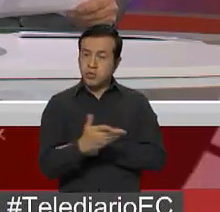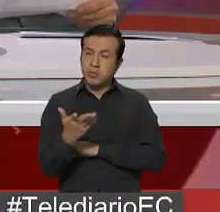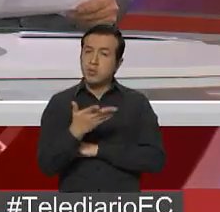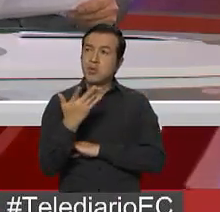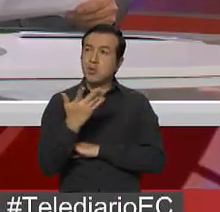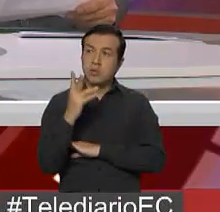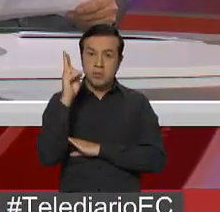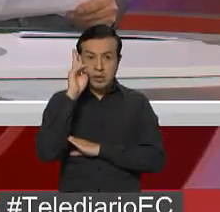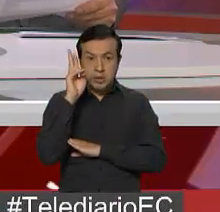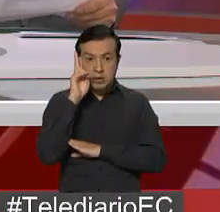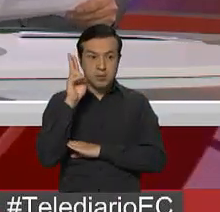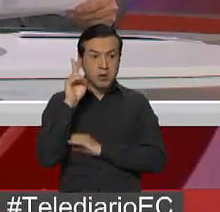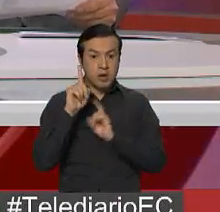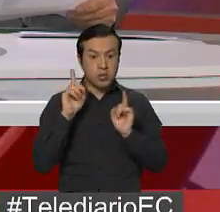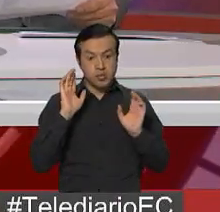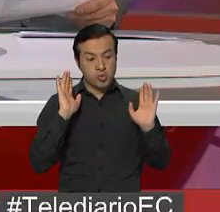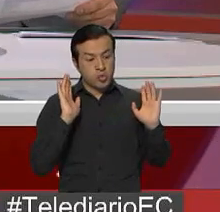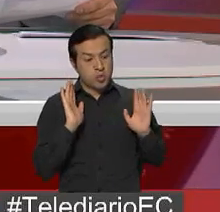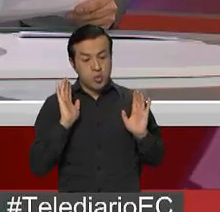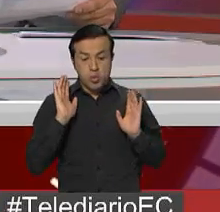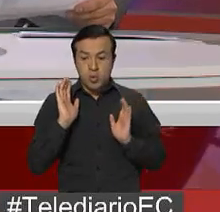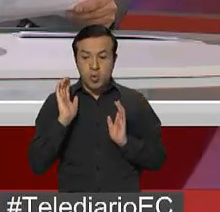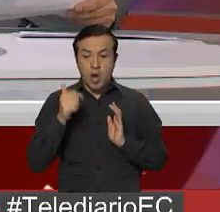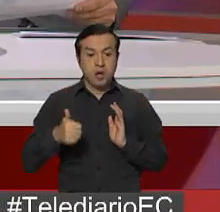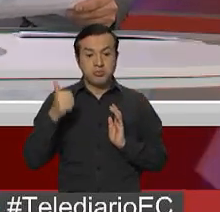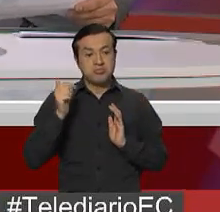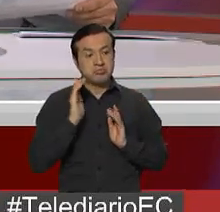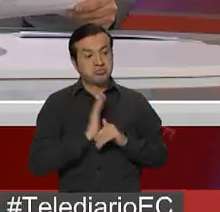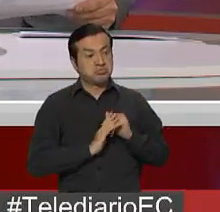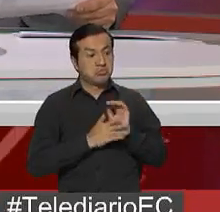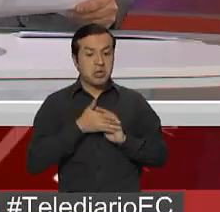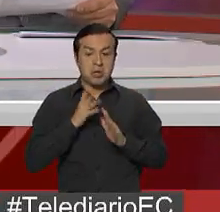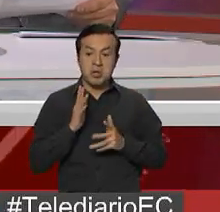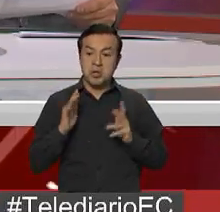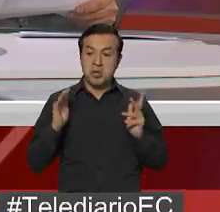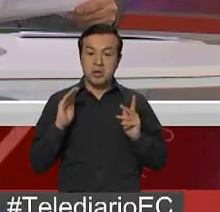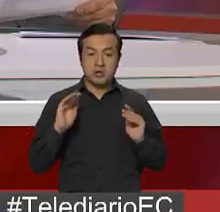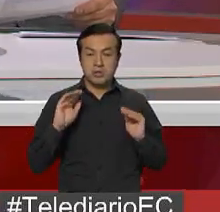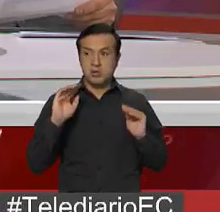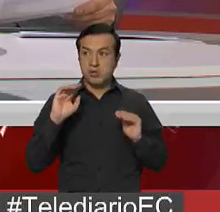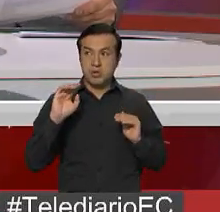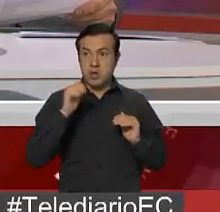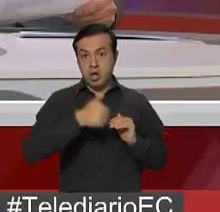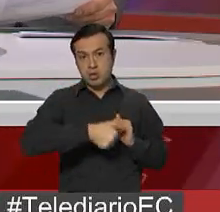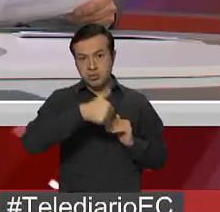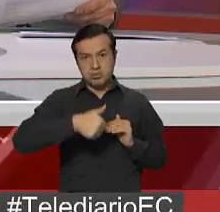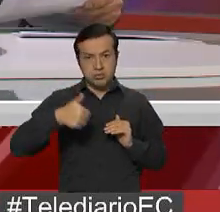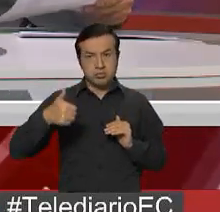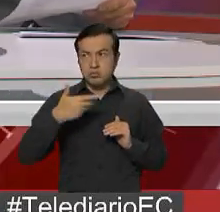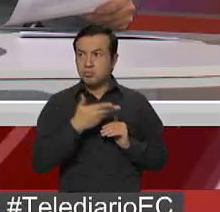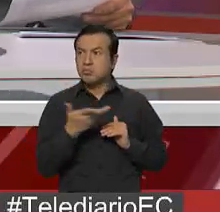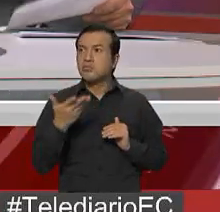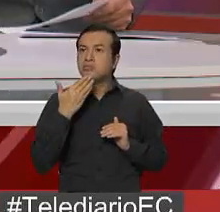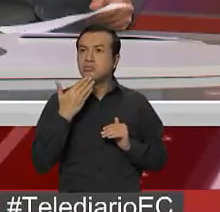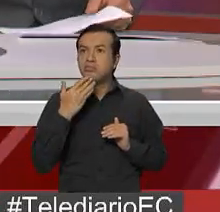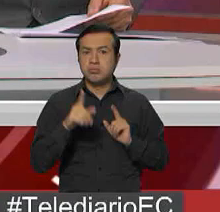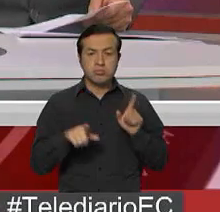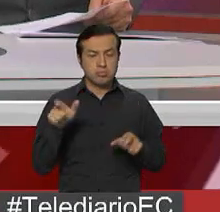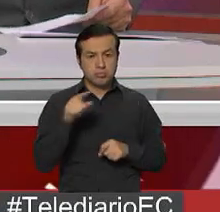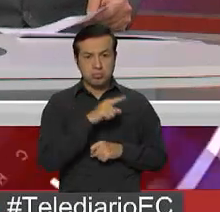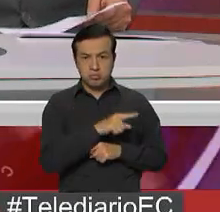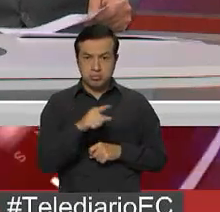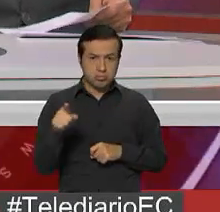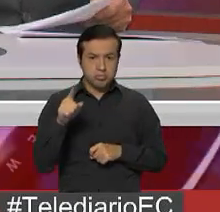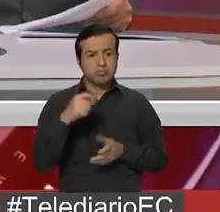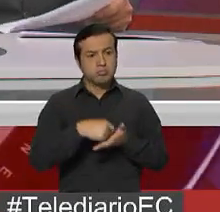la evasión de responsabilidades de los altos mandos y de los medios mandos también que finalmente son quienes deben